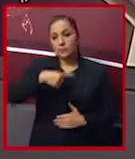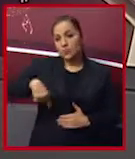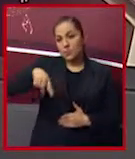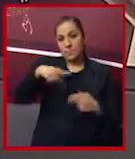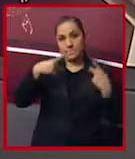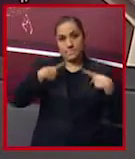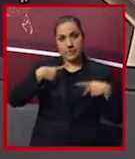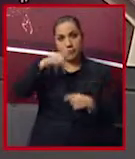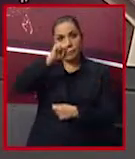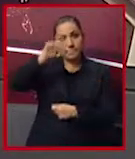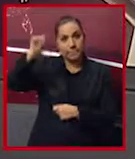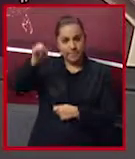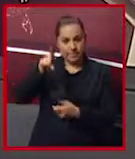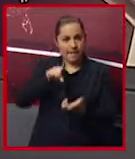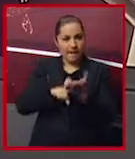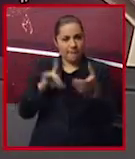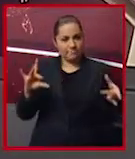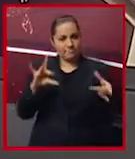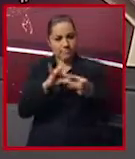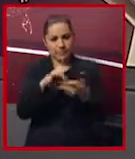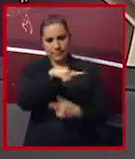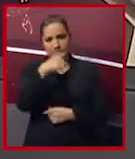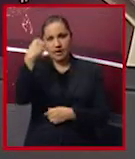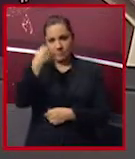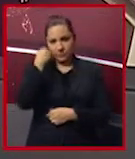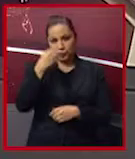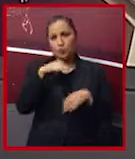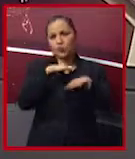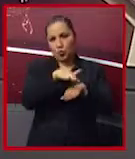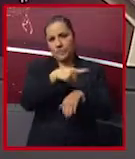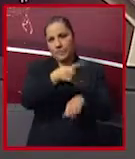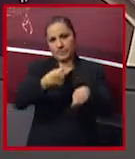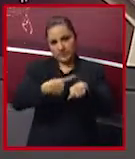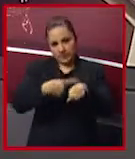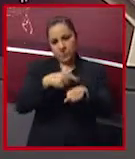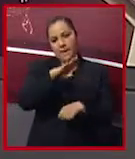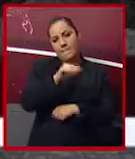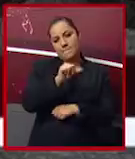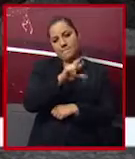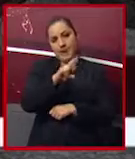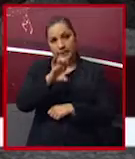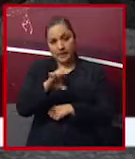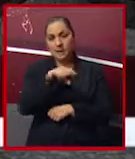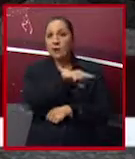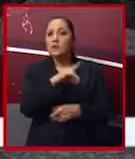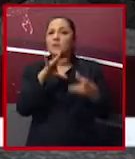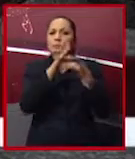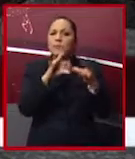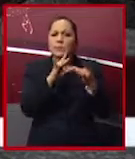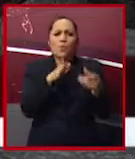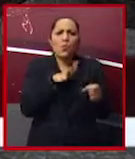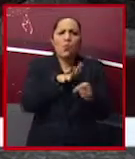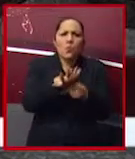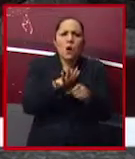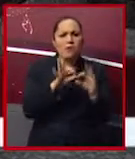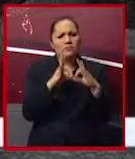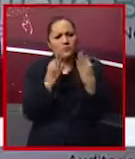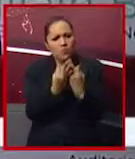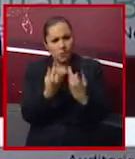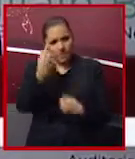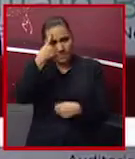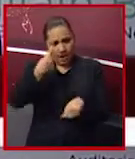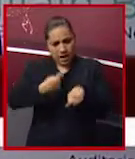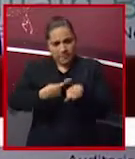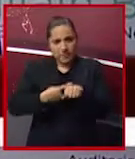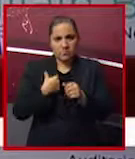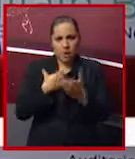Especialistas participantes en el primer simposio sobre padecimiento del síndrome Guillain-Barré hablaron de los tratamientos que existen para atender